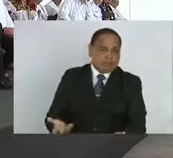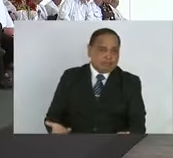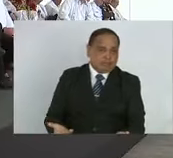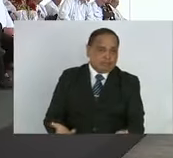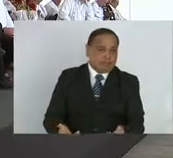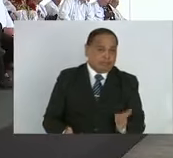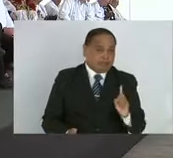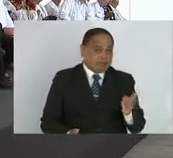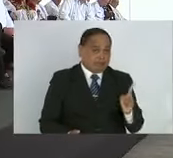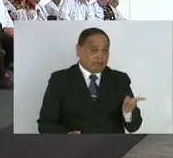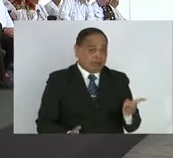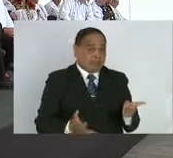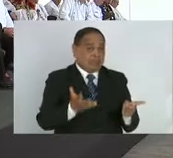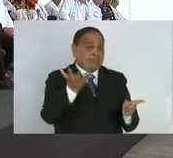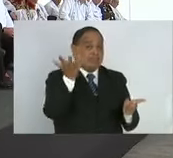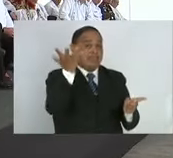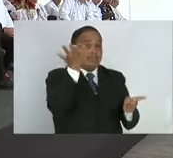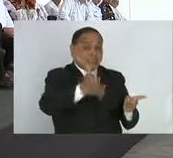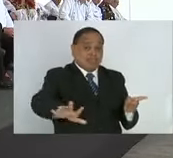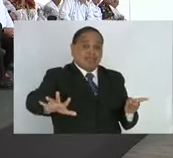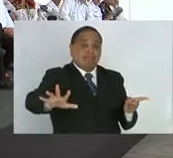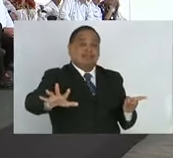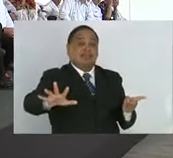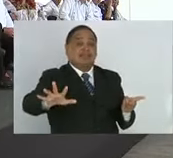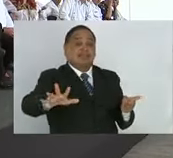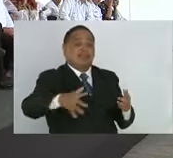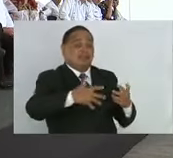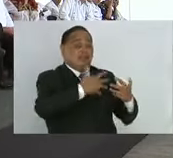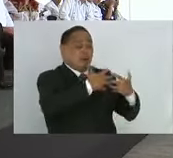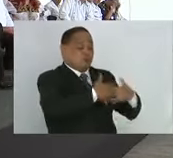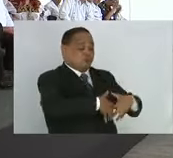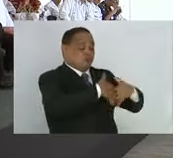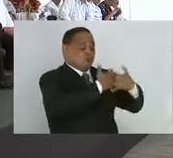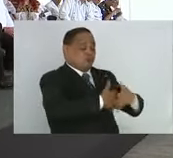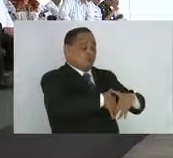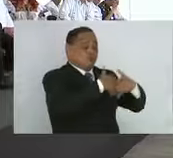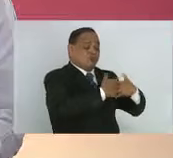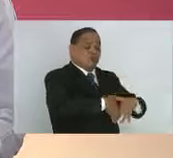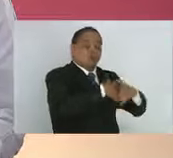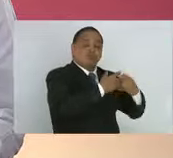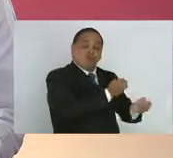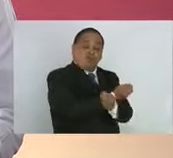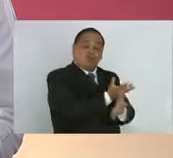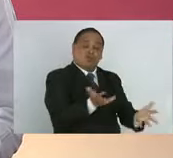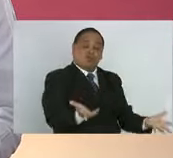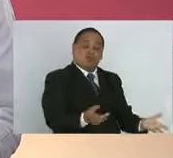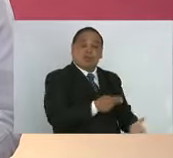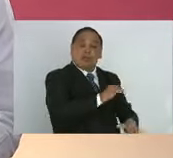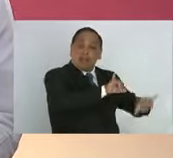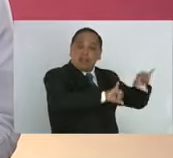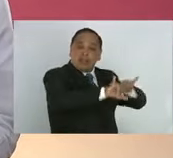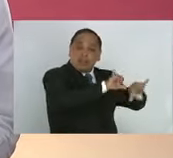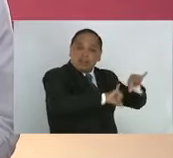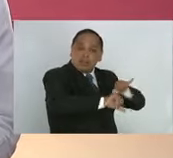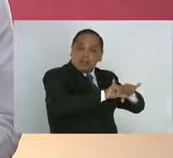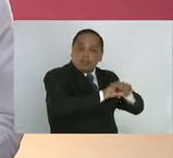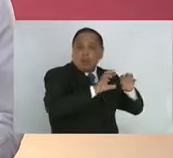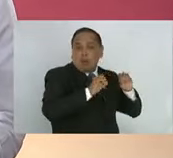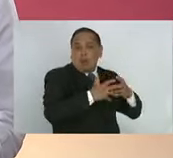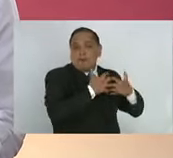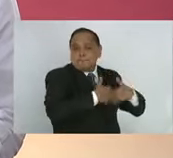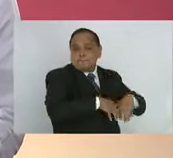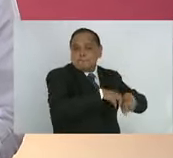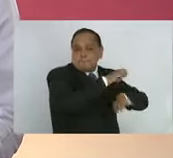10 distribuidoras que ni siquiera eran laboratorios ni empresas